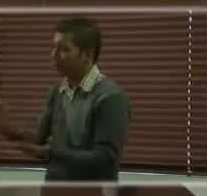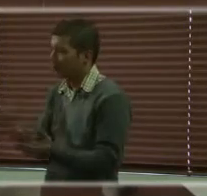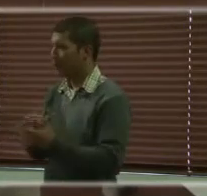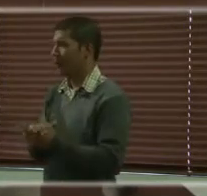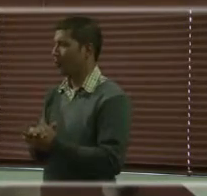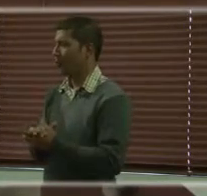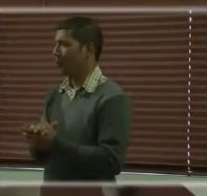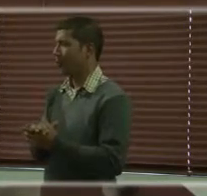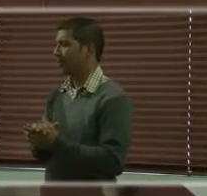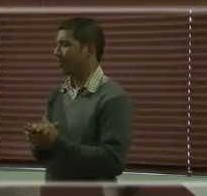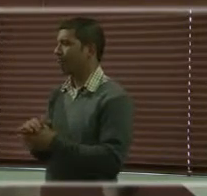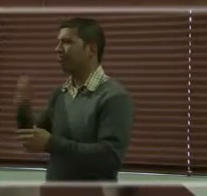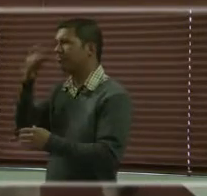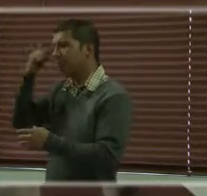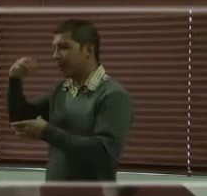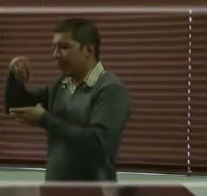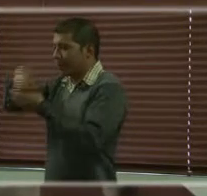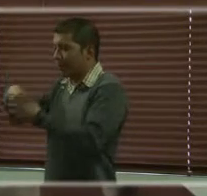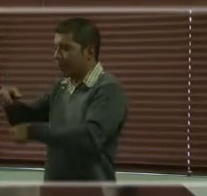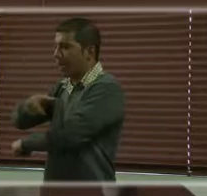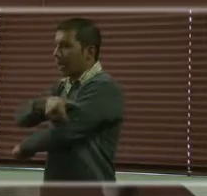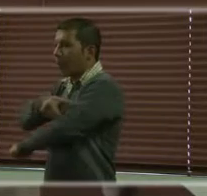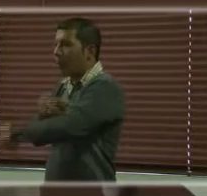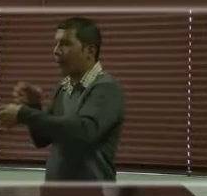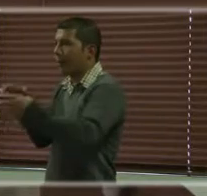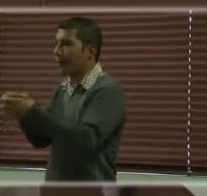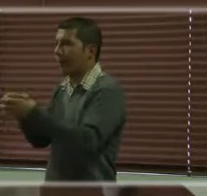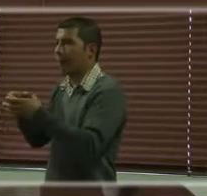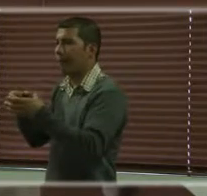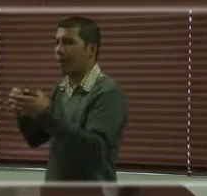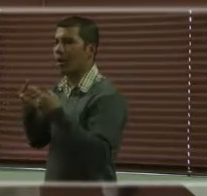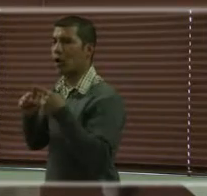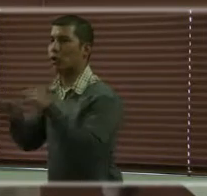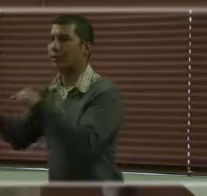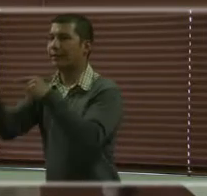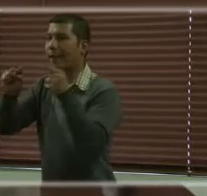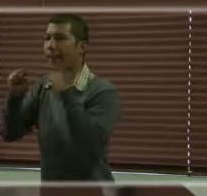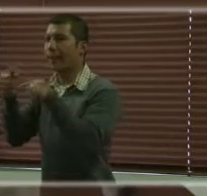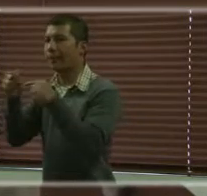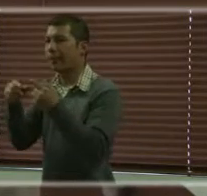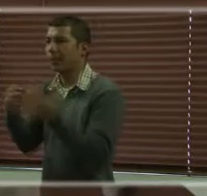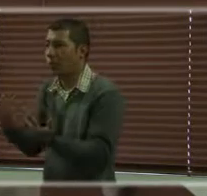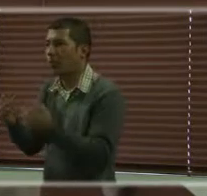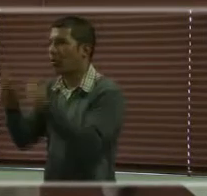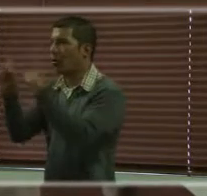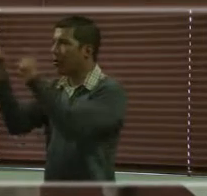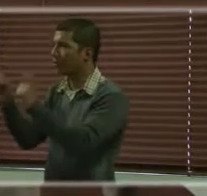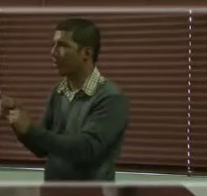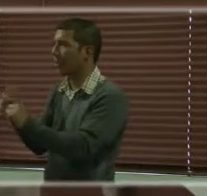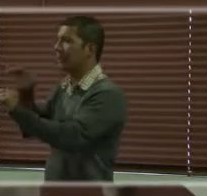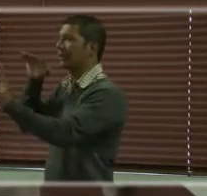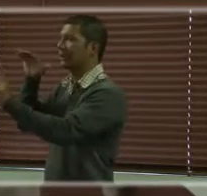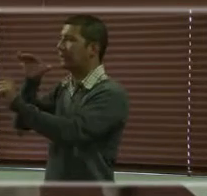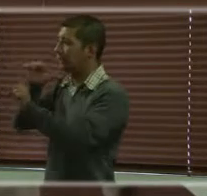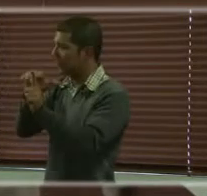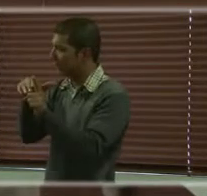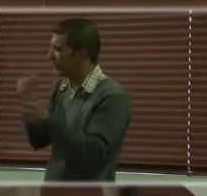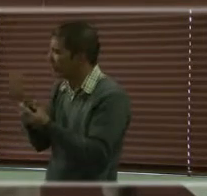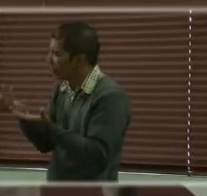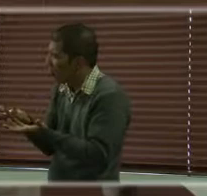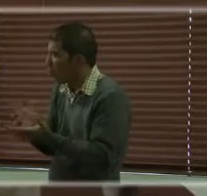las formas efectivas de ser incidencia entre el comité como ocurren los debates en el comité de los temas que se han traído y